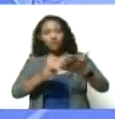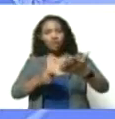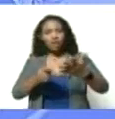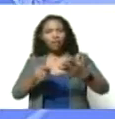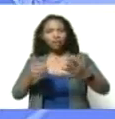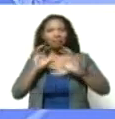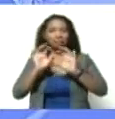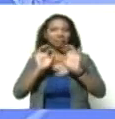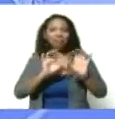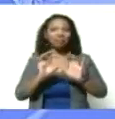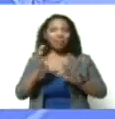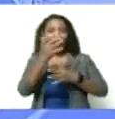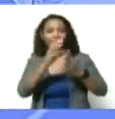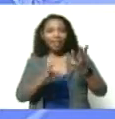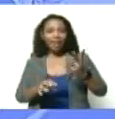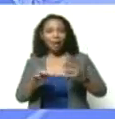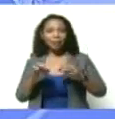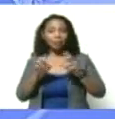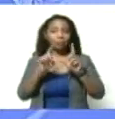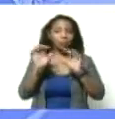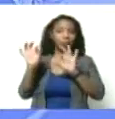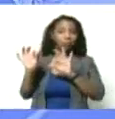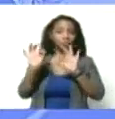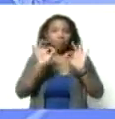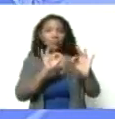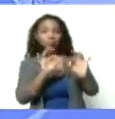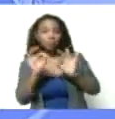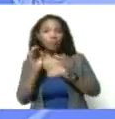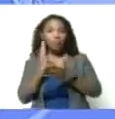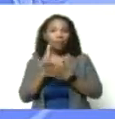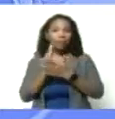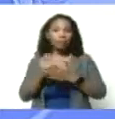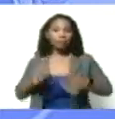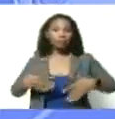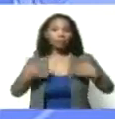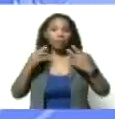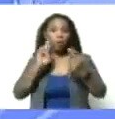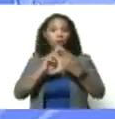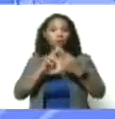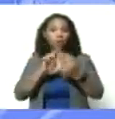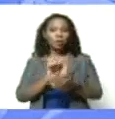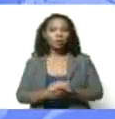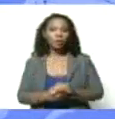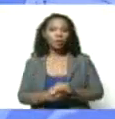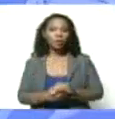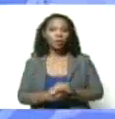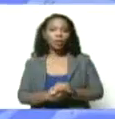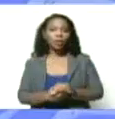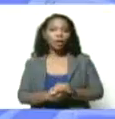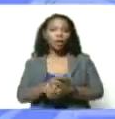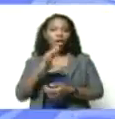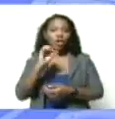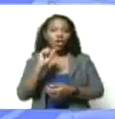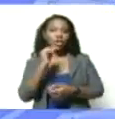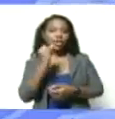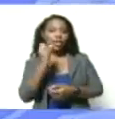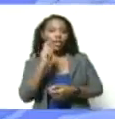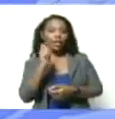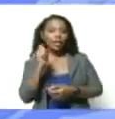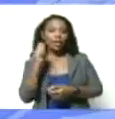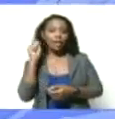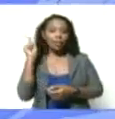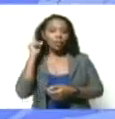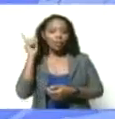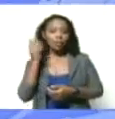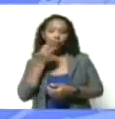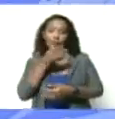característico, siempre estaba a la expectativa y siempre nos alimentaba con sus conocimientos. Rosita León,